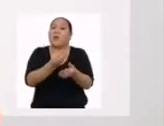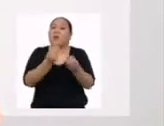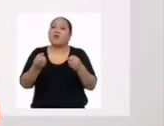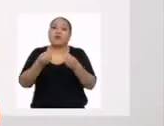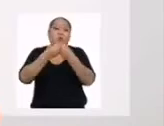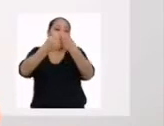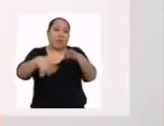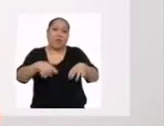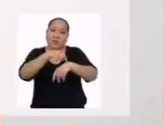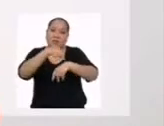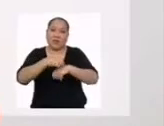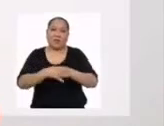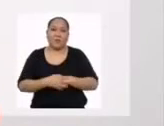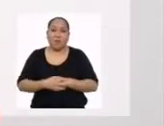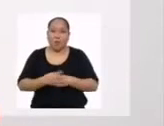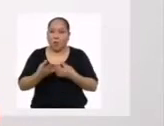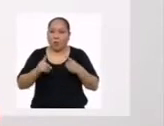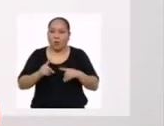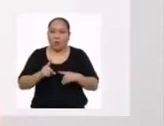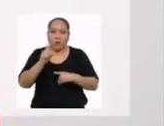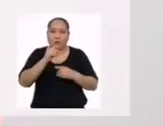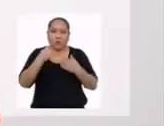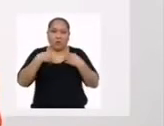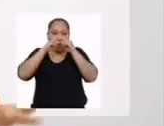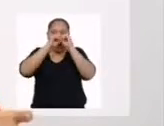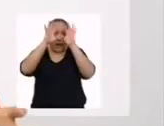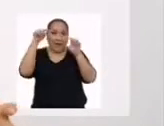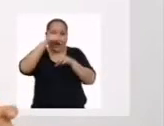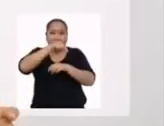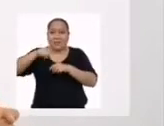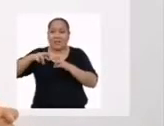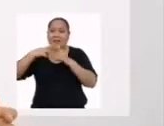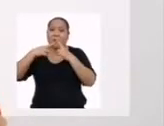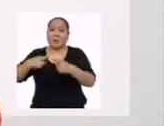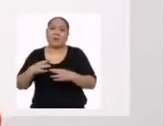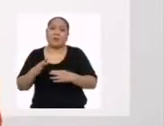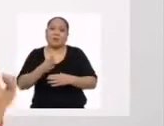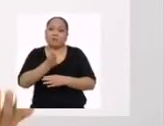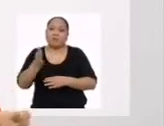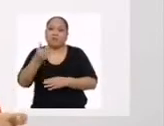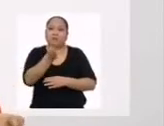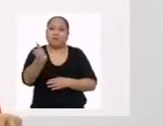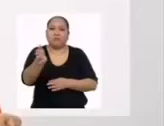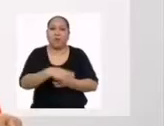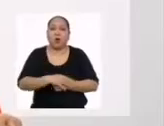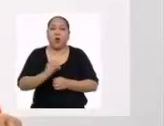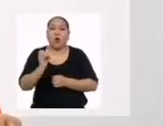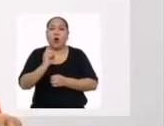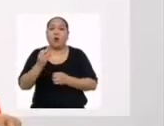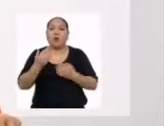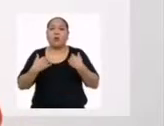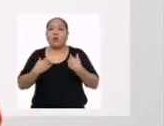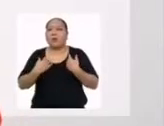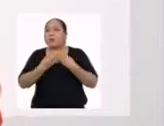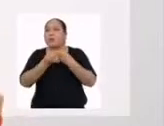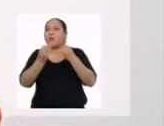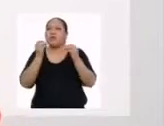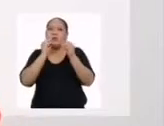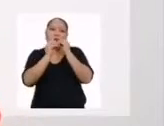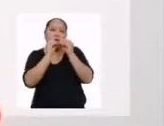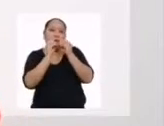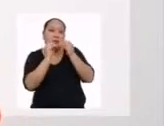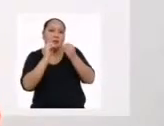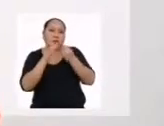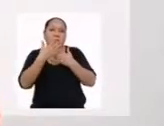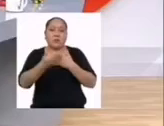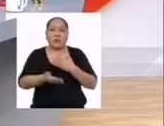tiempo. Cuando no tenemos claras estas respuestas, podemos irnos por las ramas o tener que hacer muchas correcciones luego, porque no